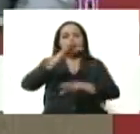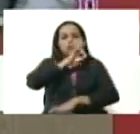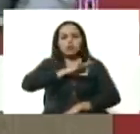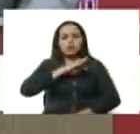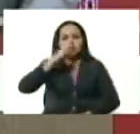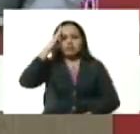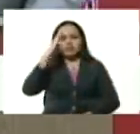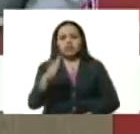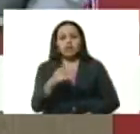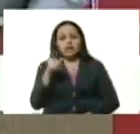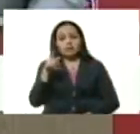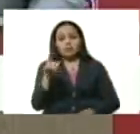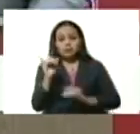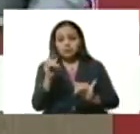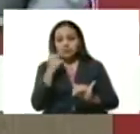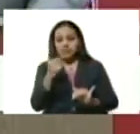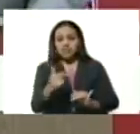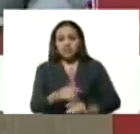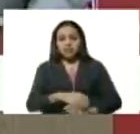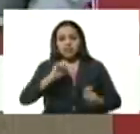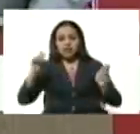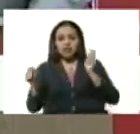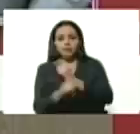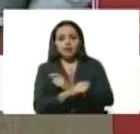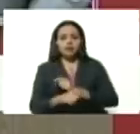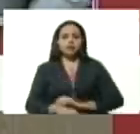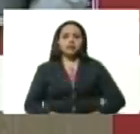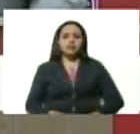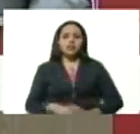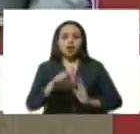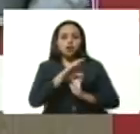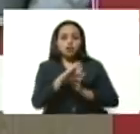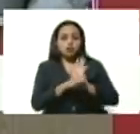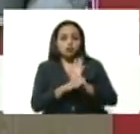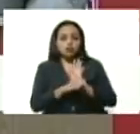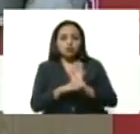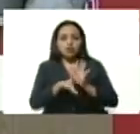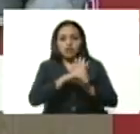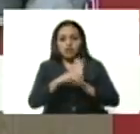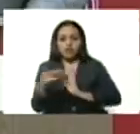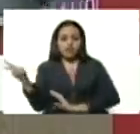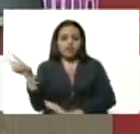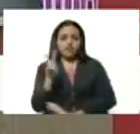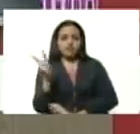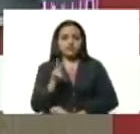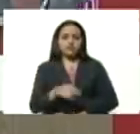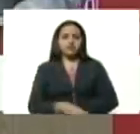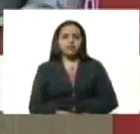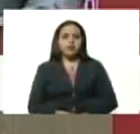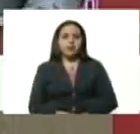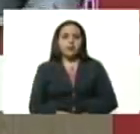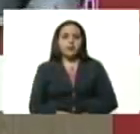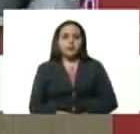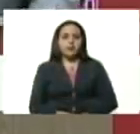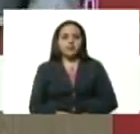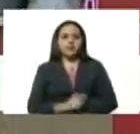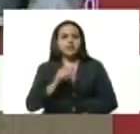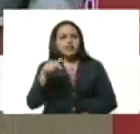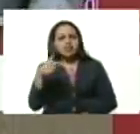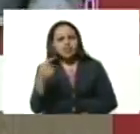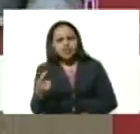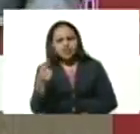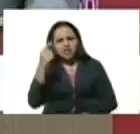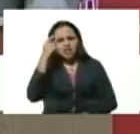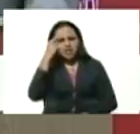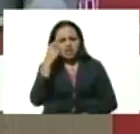para subvertir el orden constitucional de la República Bolivariana de Venezuela. Lo dijimos un día después, dijimos que allí